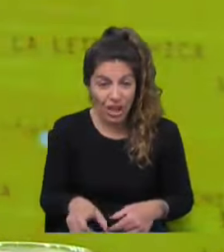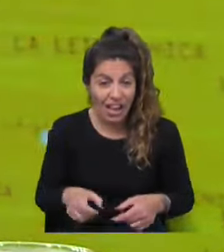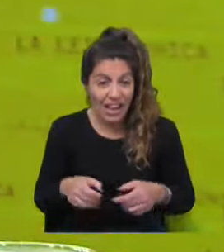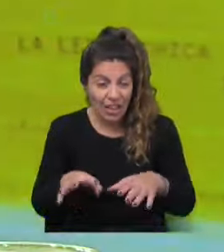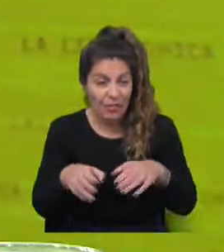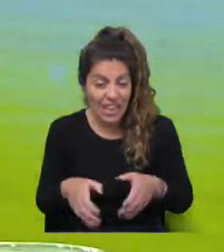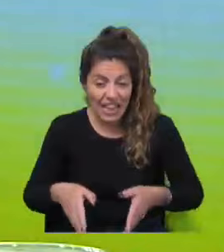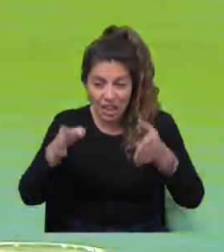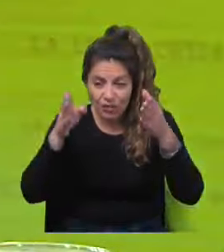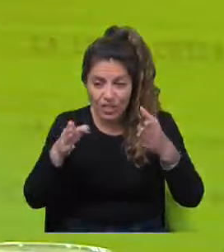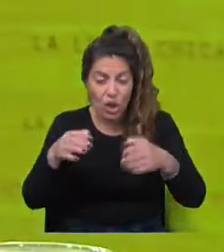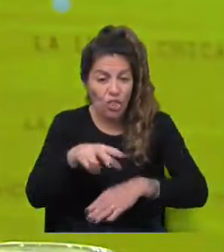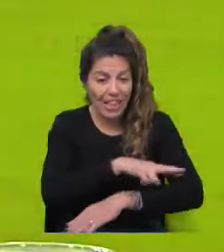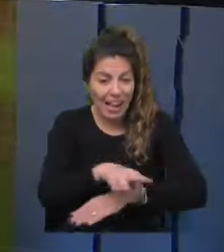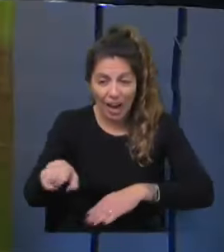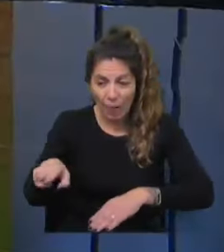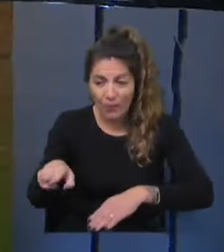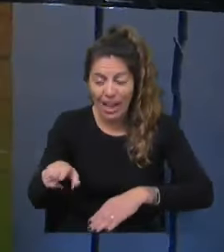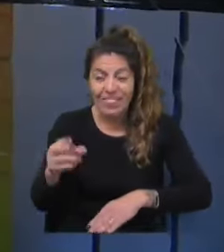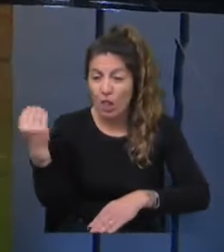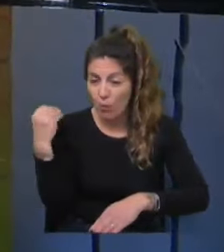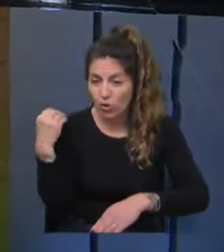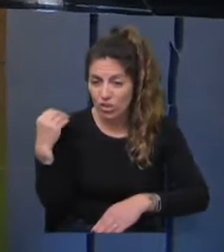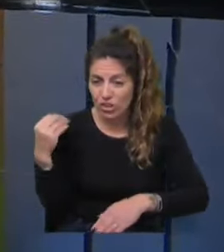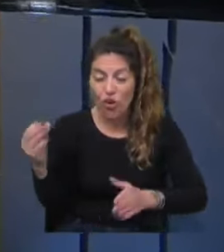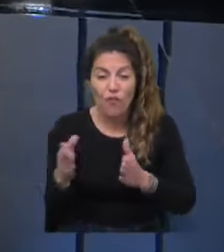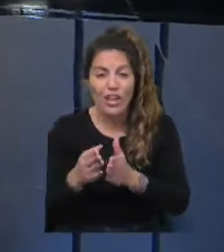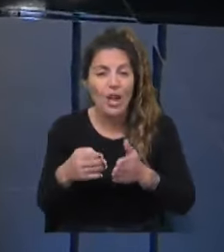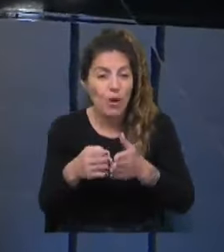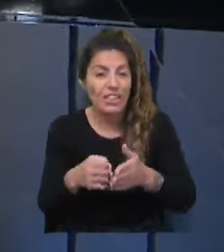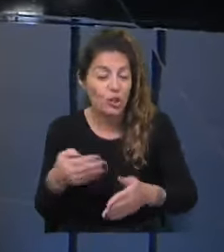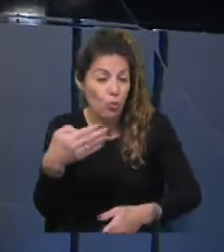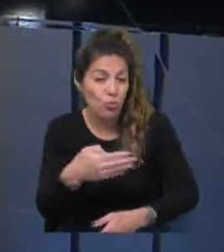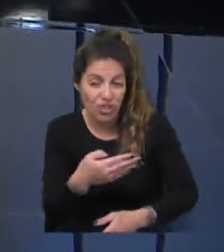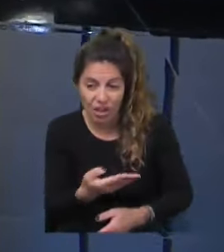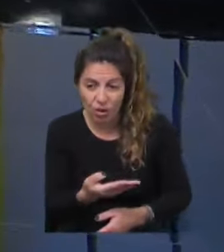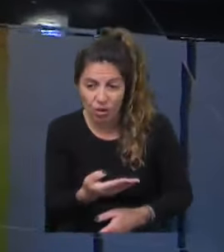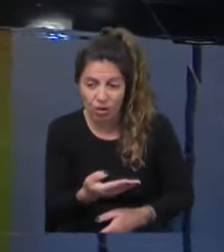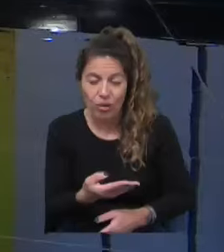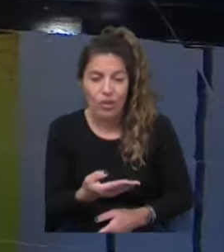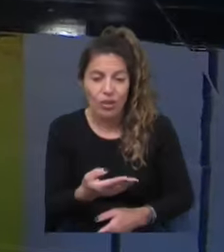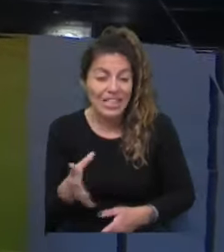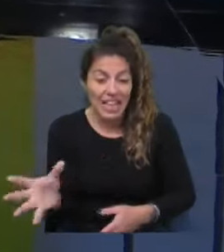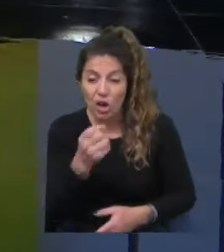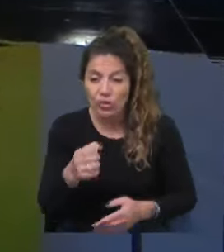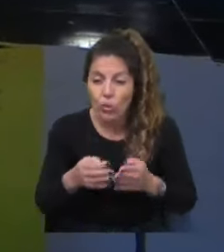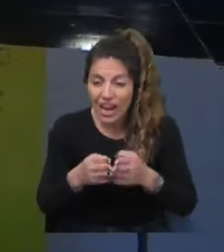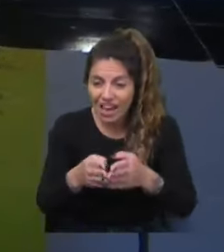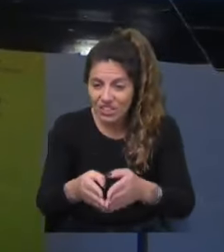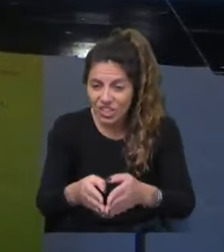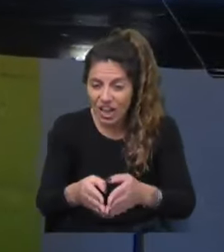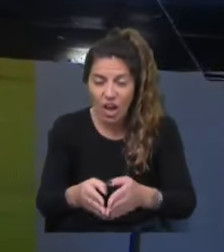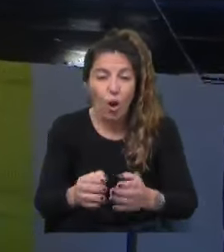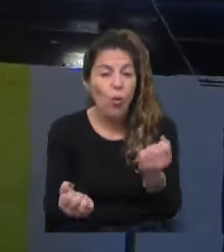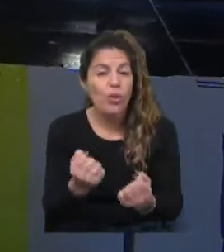de Montevideo, ahí en la rambla de Posito, frente al portito del buceo. Se le incautó una lancha, un